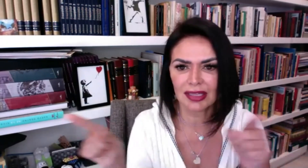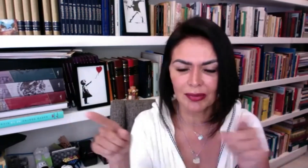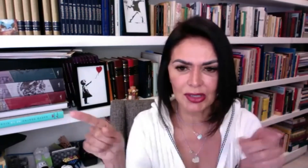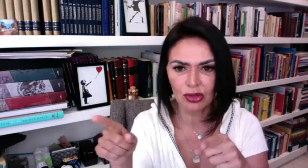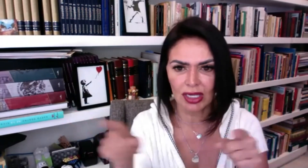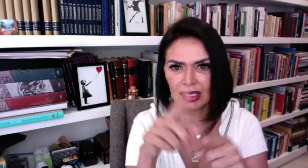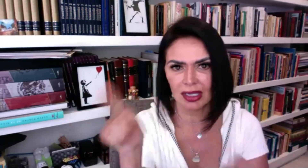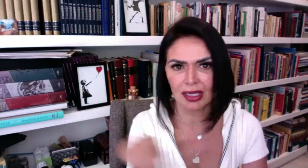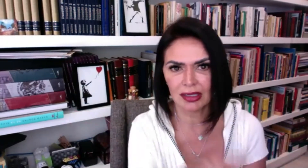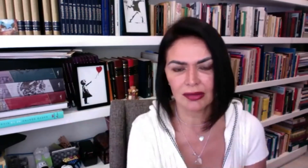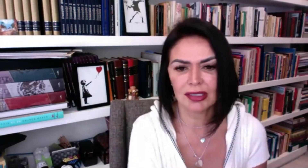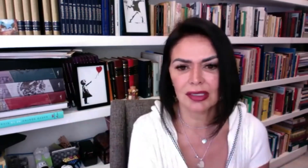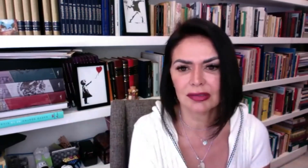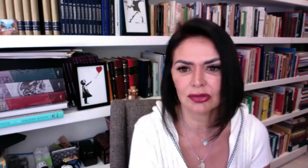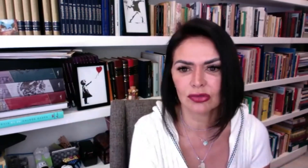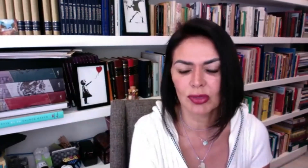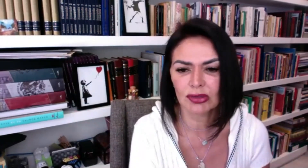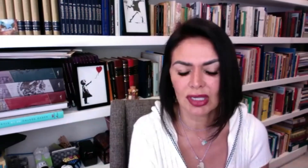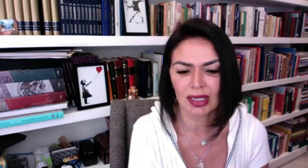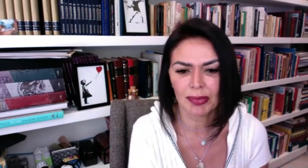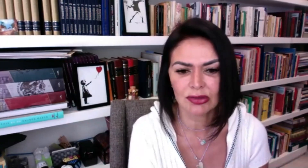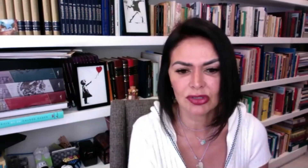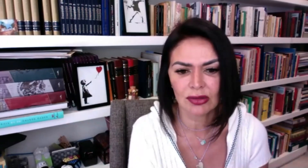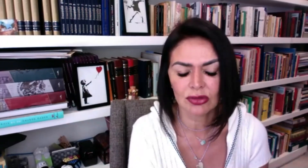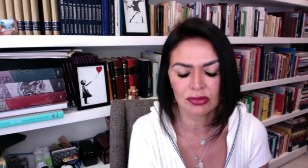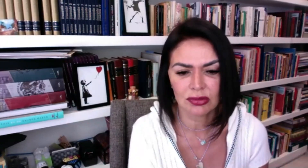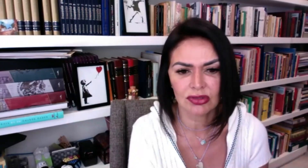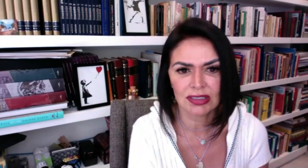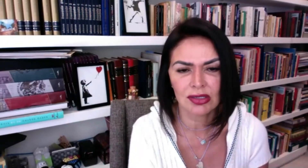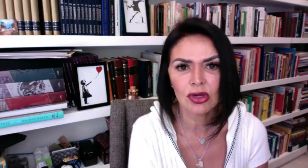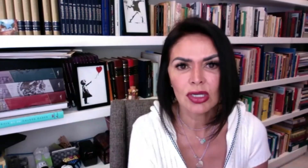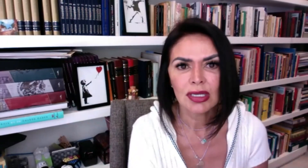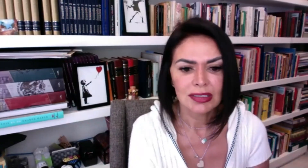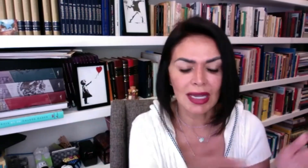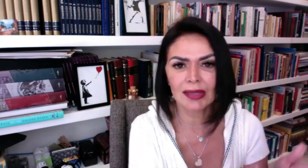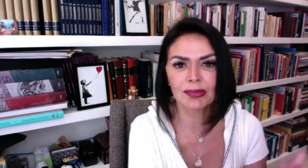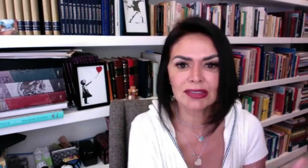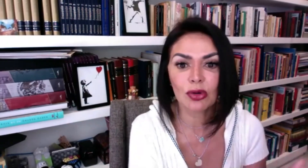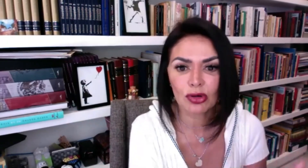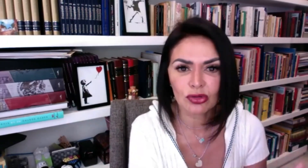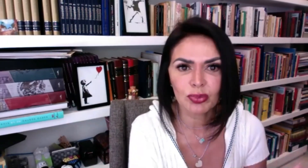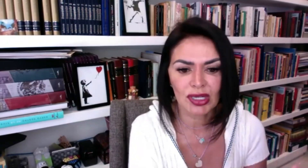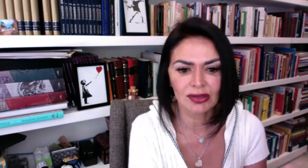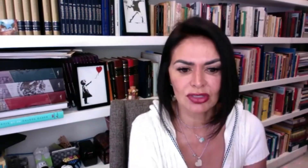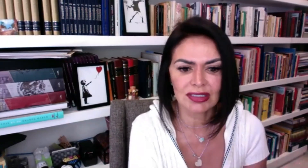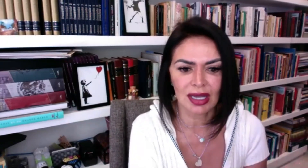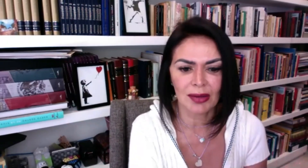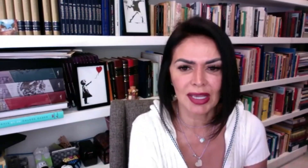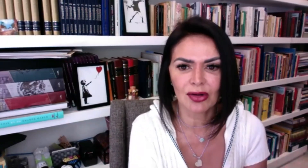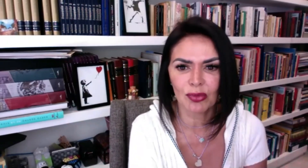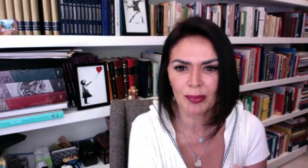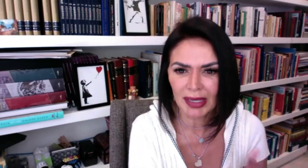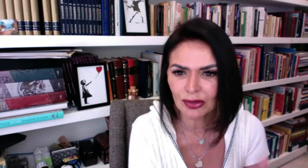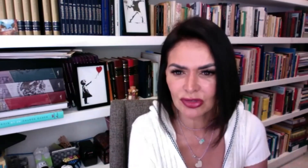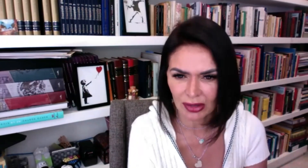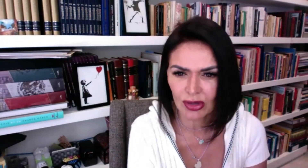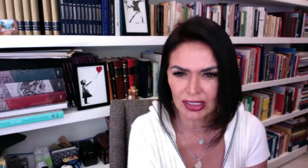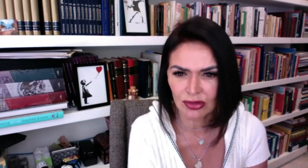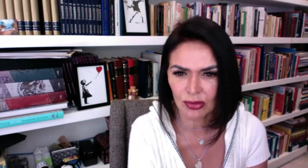y lo llevan a un área que usted dijo que se llamaba, aquí lo anoté, como el área de